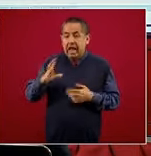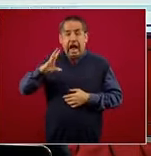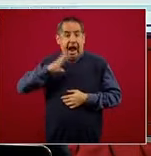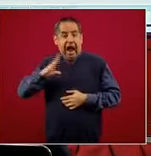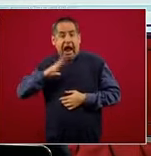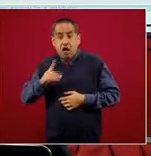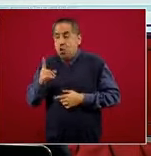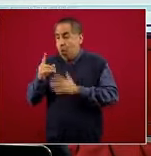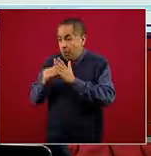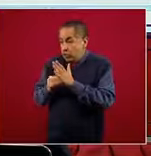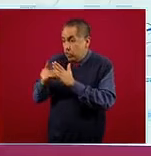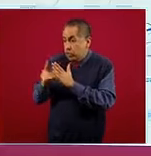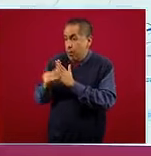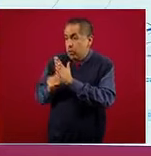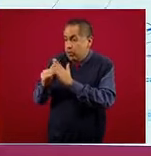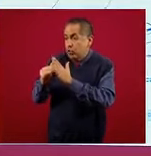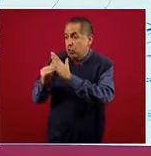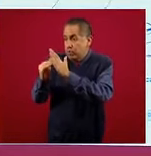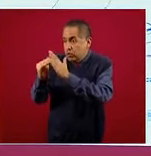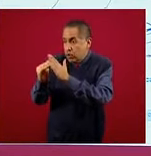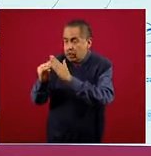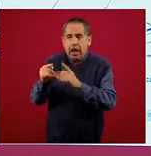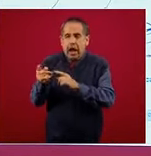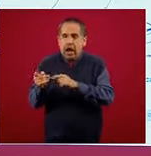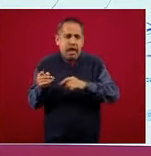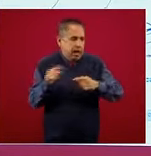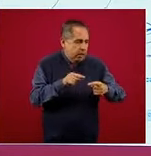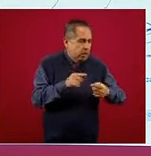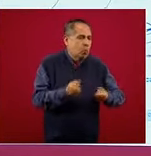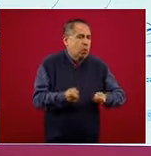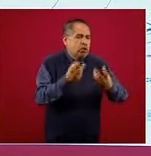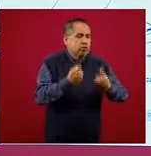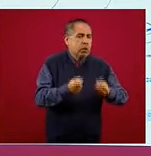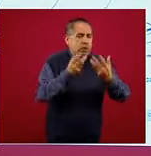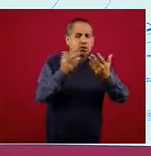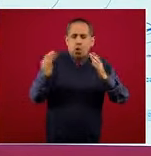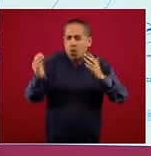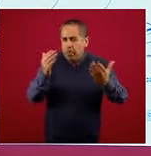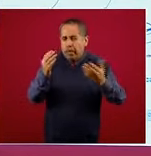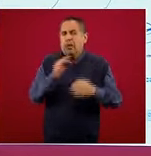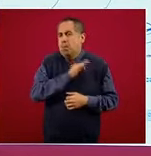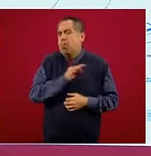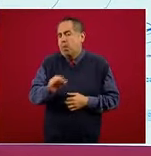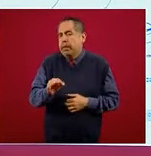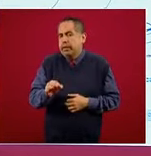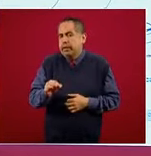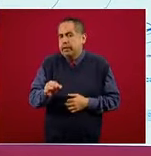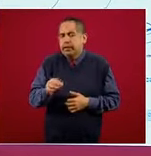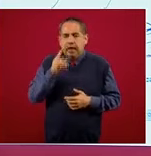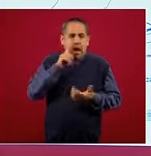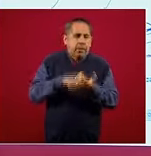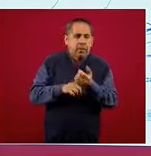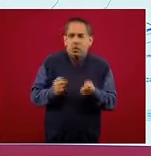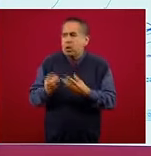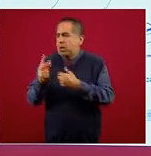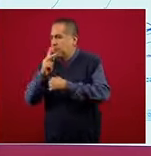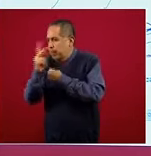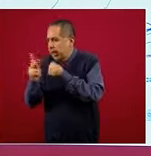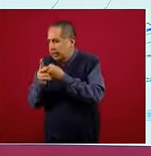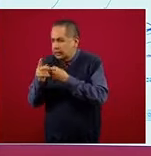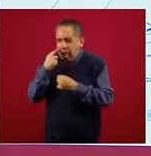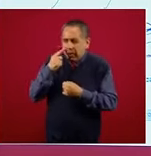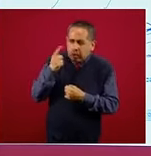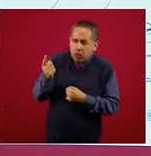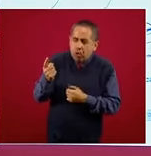podemos comparar de manera adecuada cuál es el comportamiento entre un país y otro o entre varias